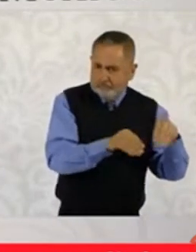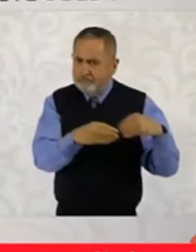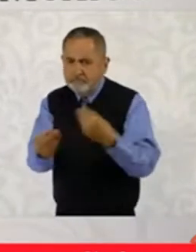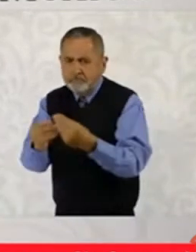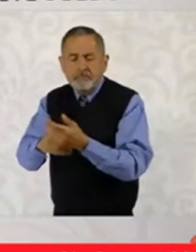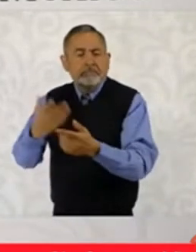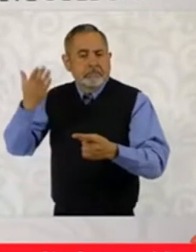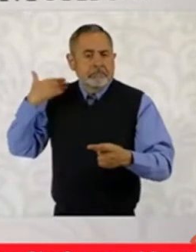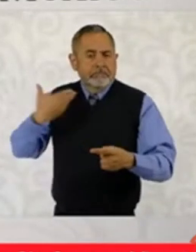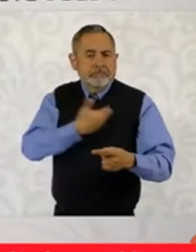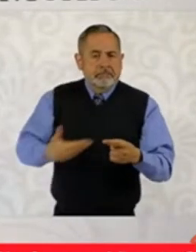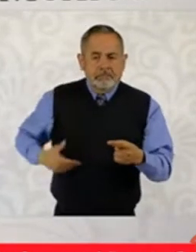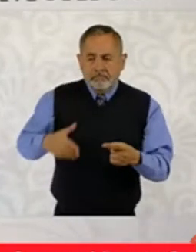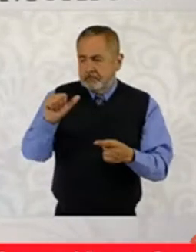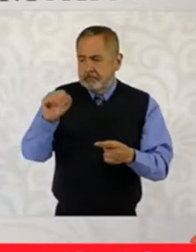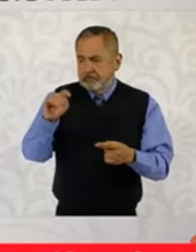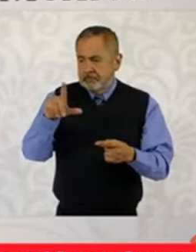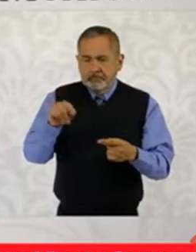importante.